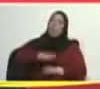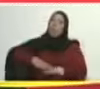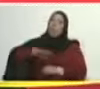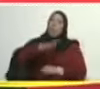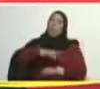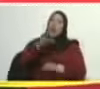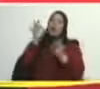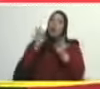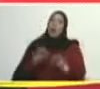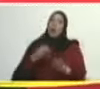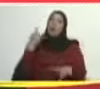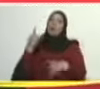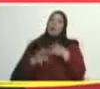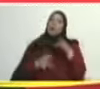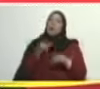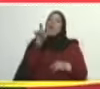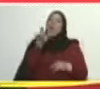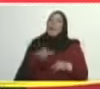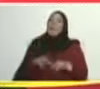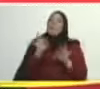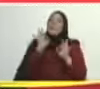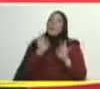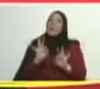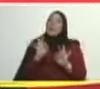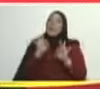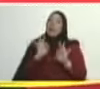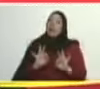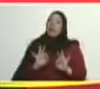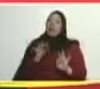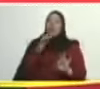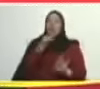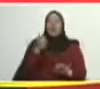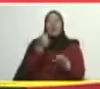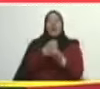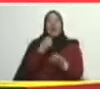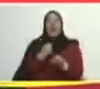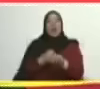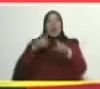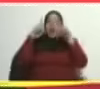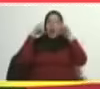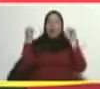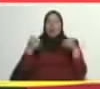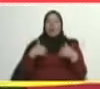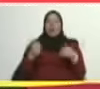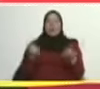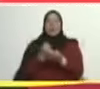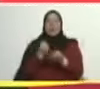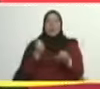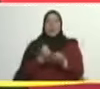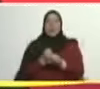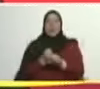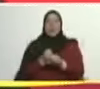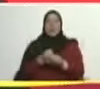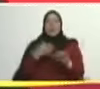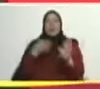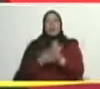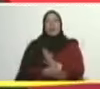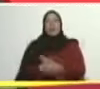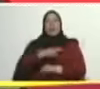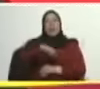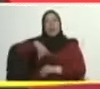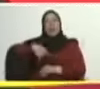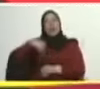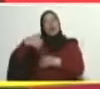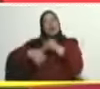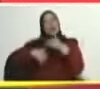que contaría con personal especializado en la atención de desastres y profesionales de la salud, para luego extender su campo de